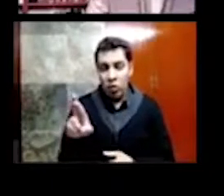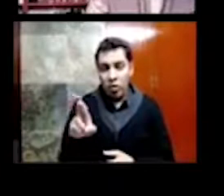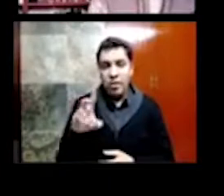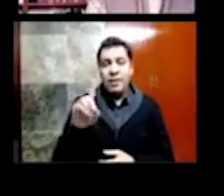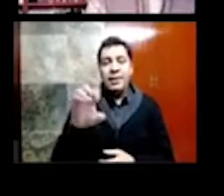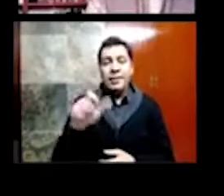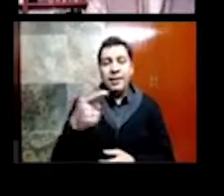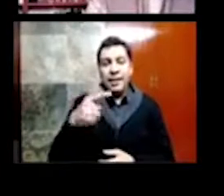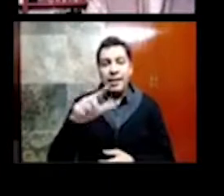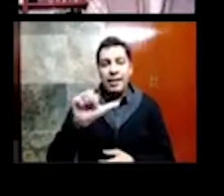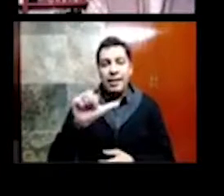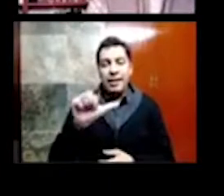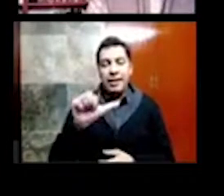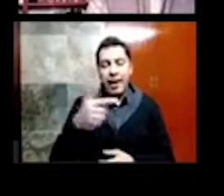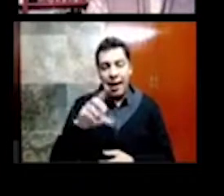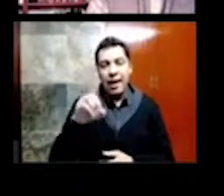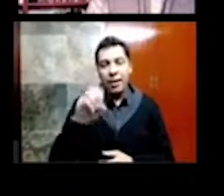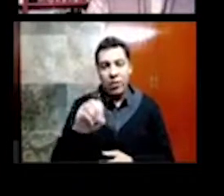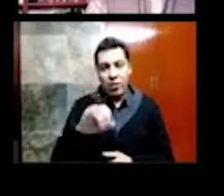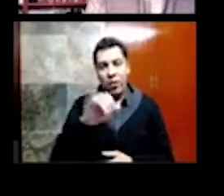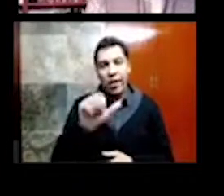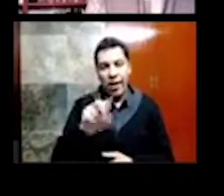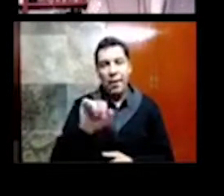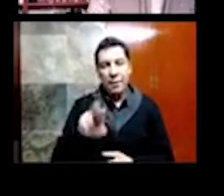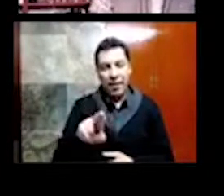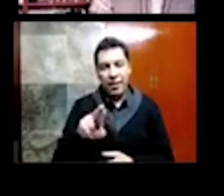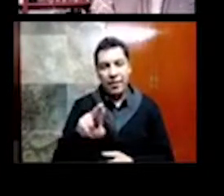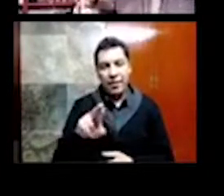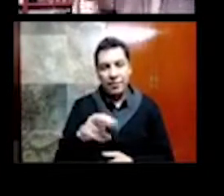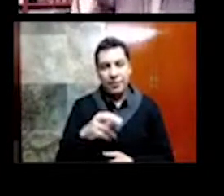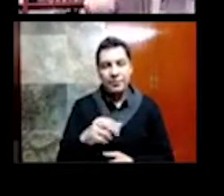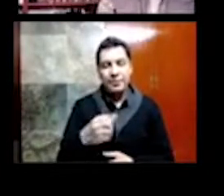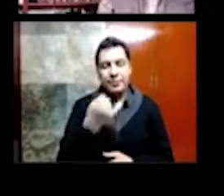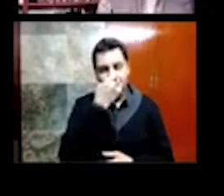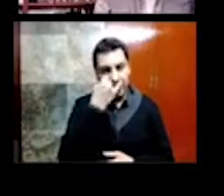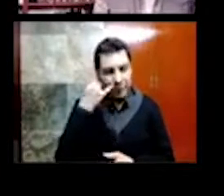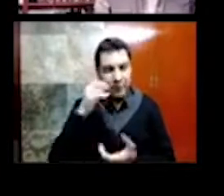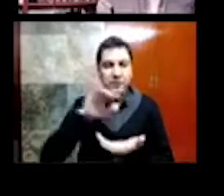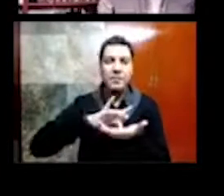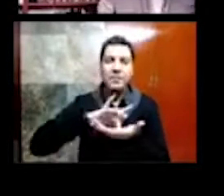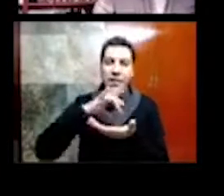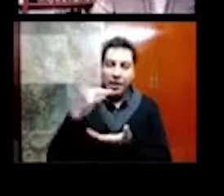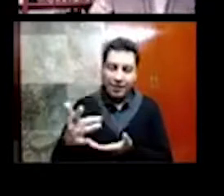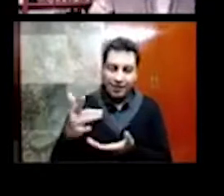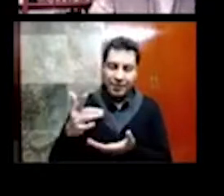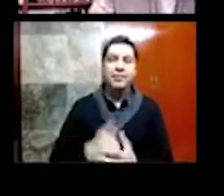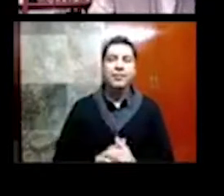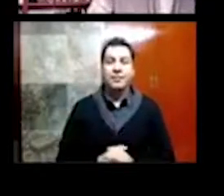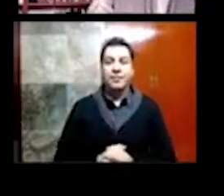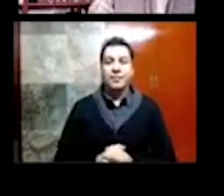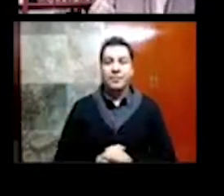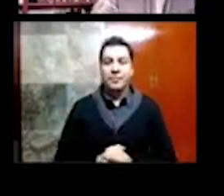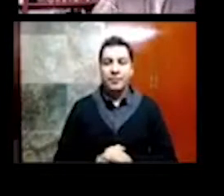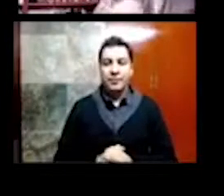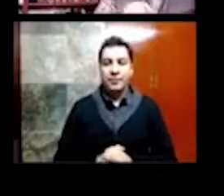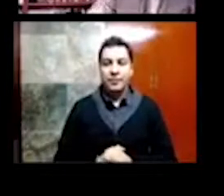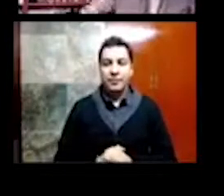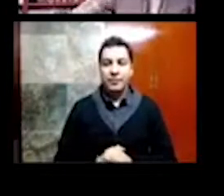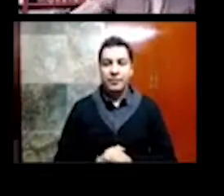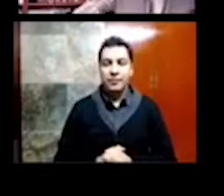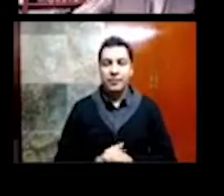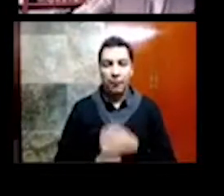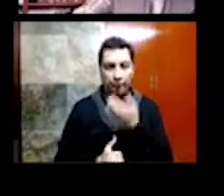entrañable, Javier Velasco. Doctor Delgado, muchísimas gracias. Y al PUEC y a todos ustedes. Gracias, gracias.